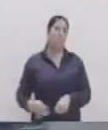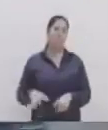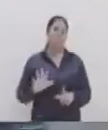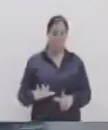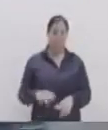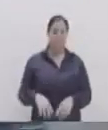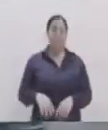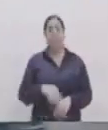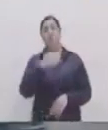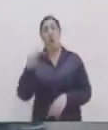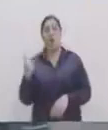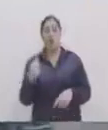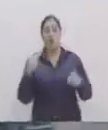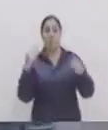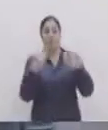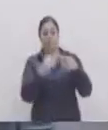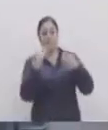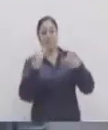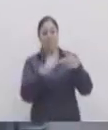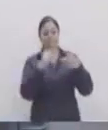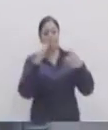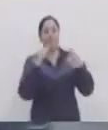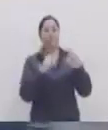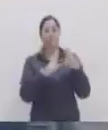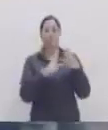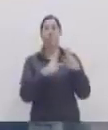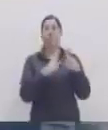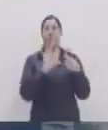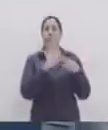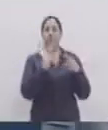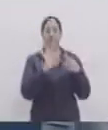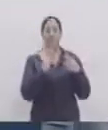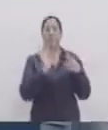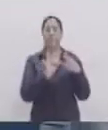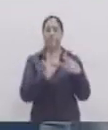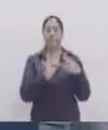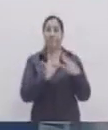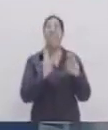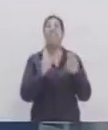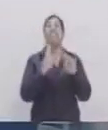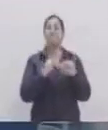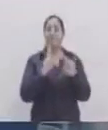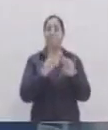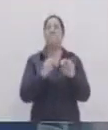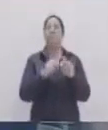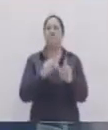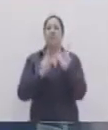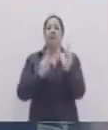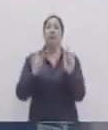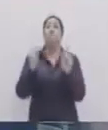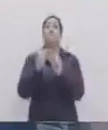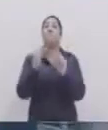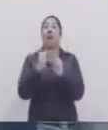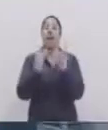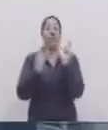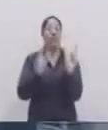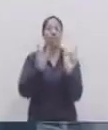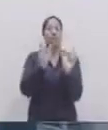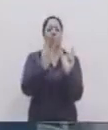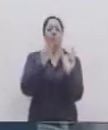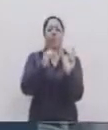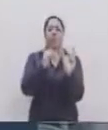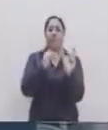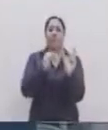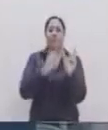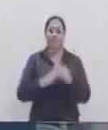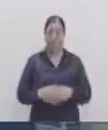ado, ido, estamos hablando de un verboide participio. Y cuando tenemos una acción que termina en ando, endo, es un verboide